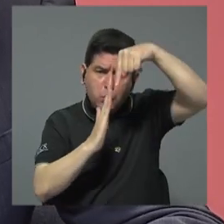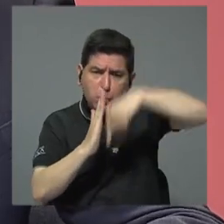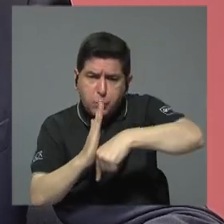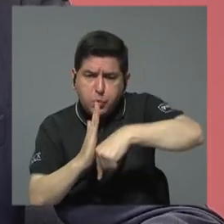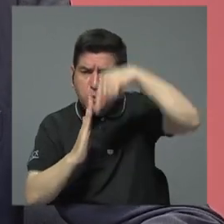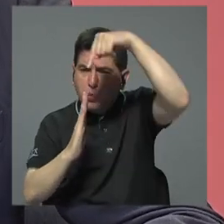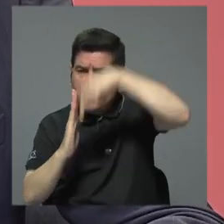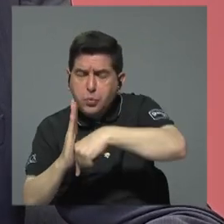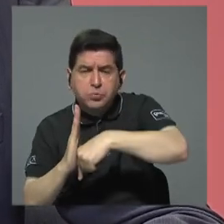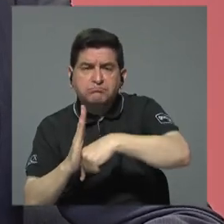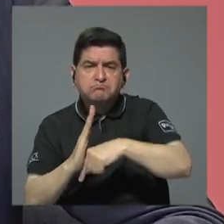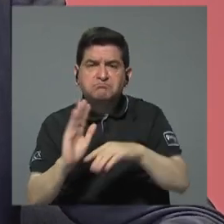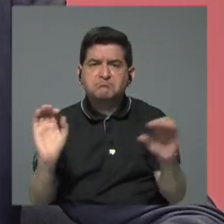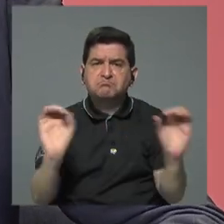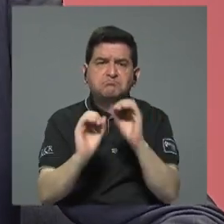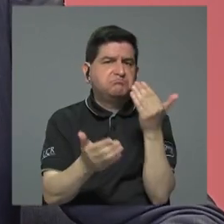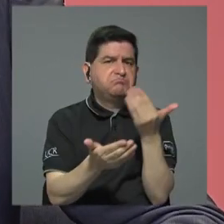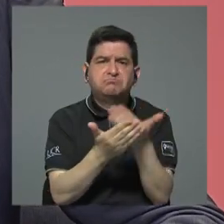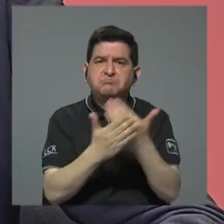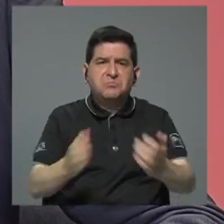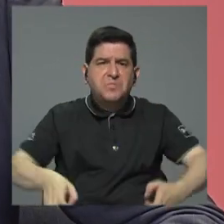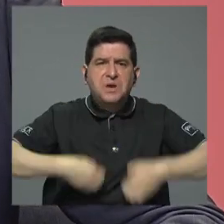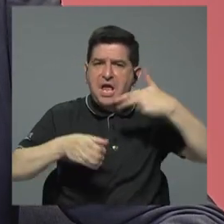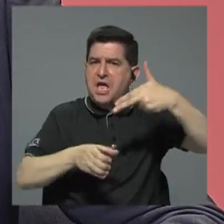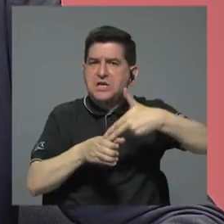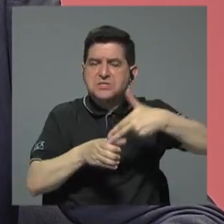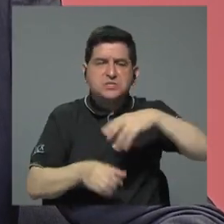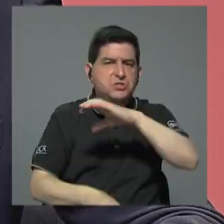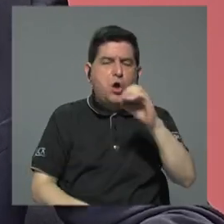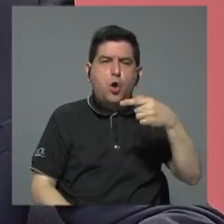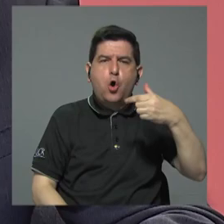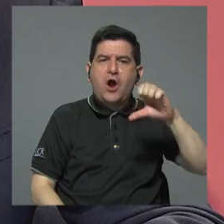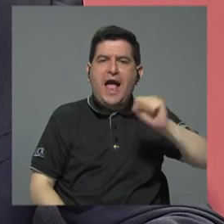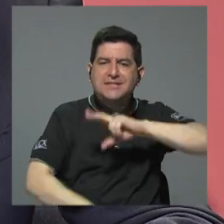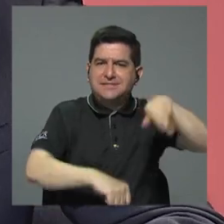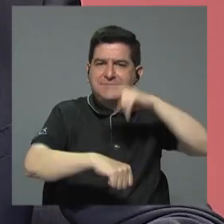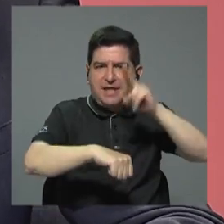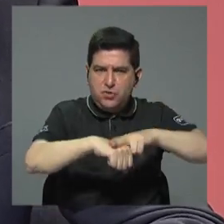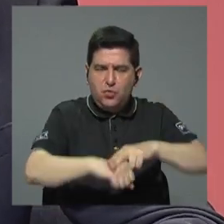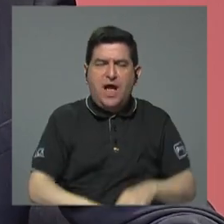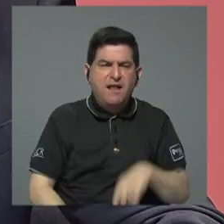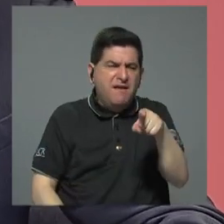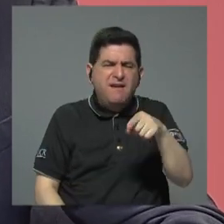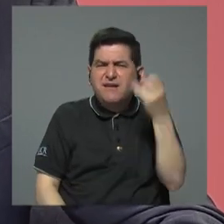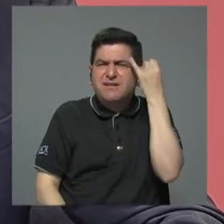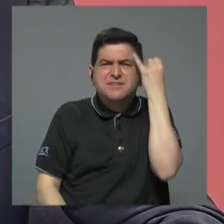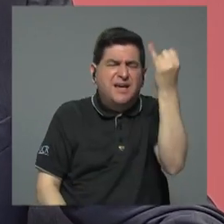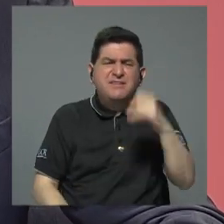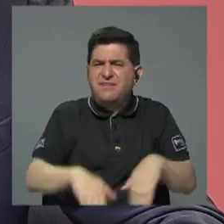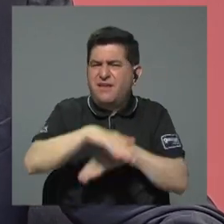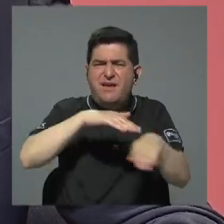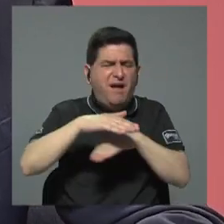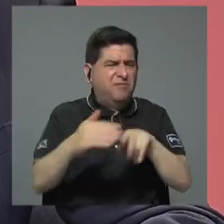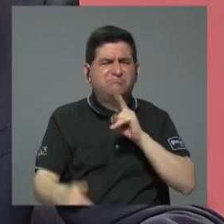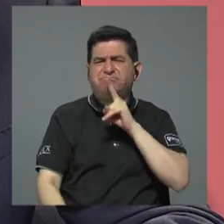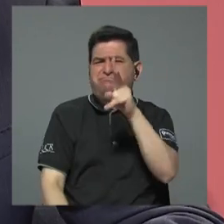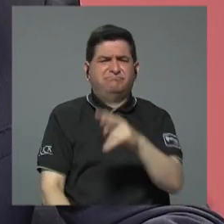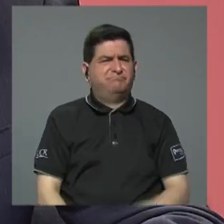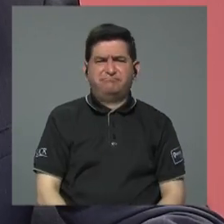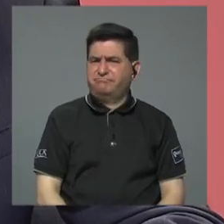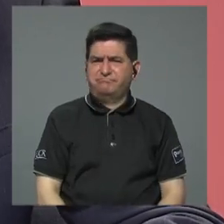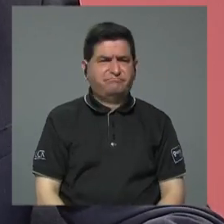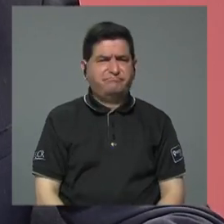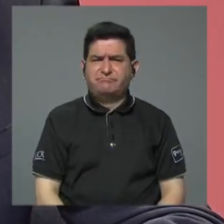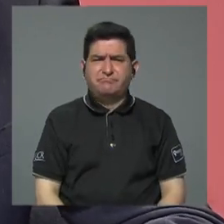perforado no han demostrado la existencia de petróleo ni de gas natural. Esas estimaciones no tienen un fundamento real